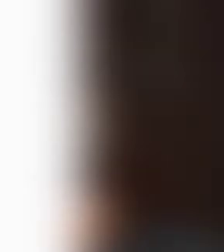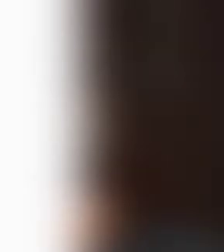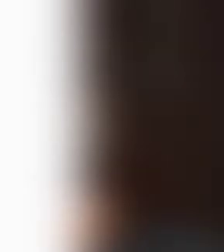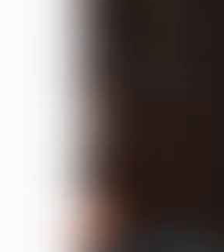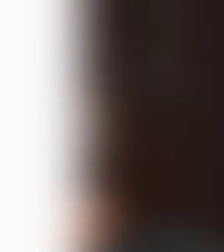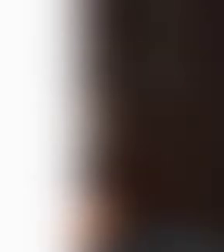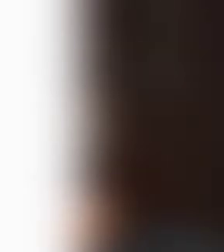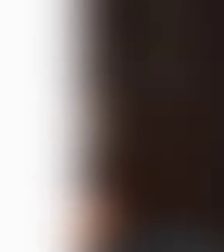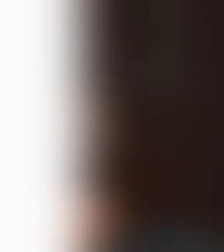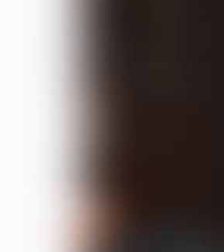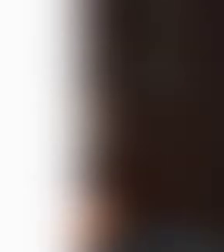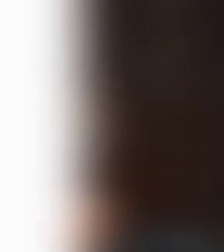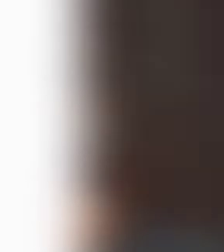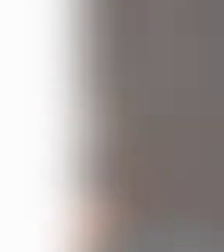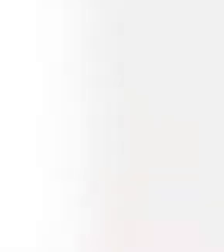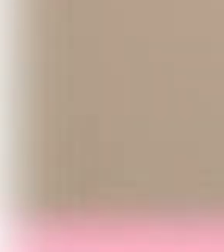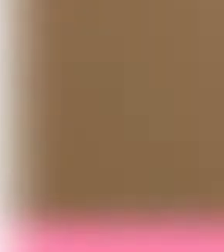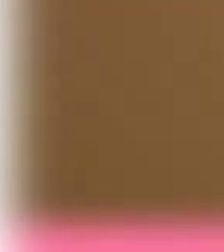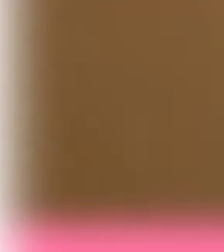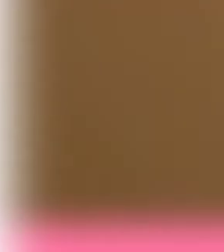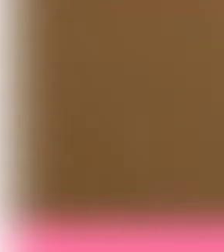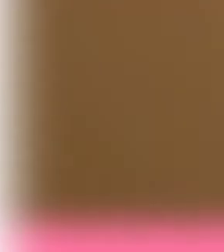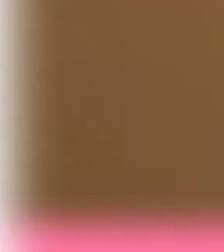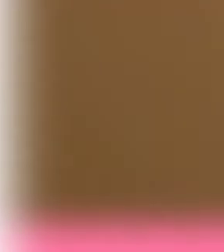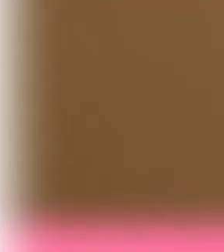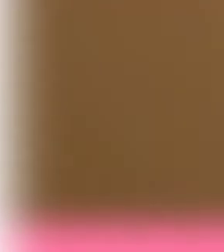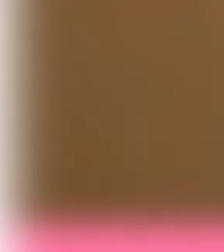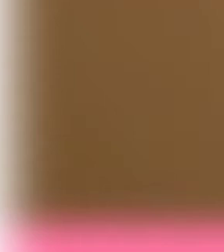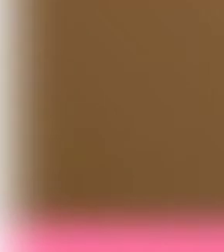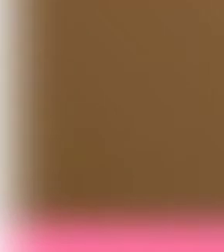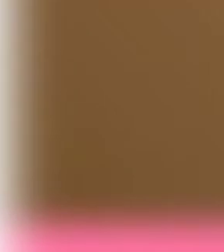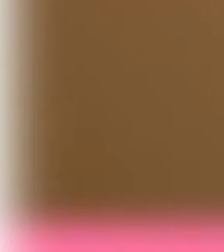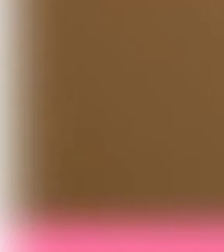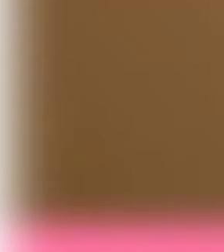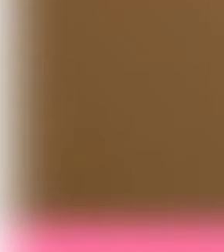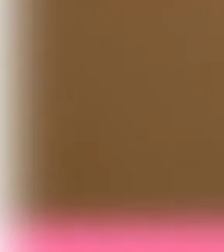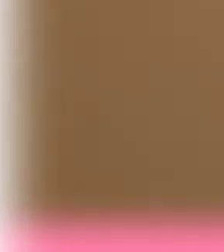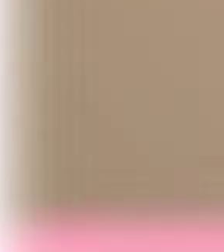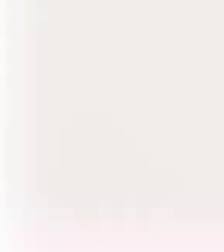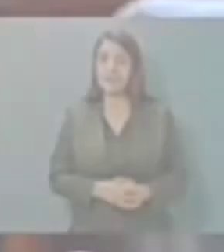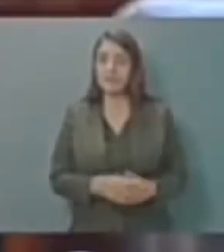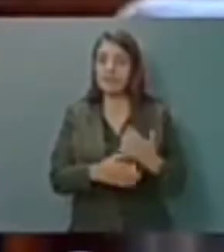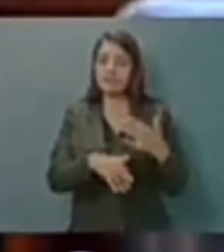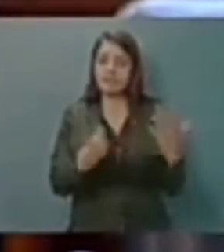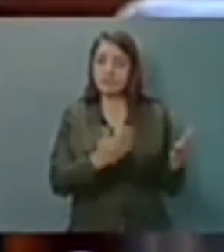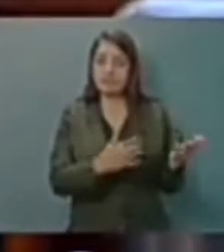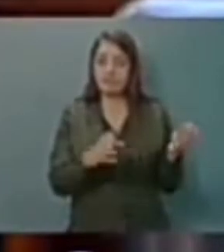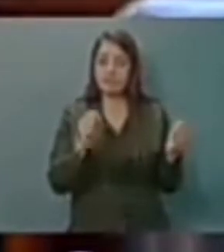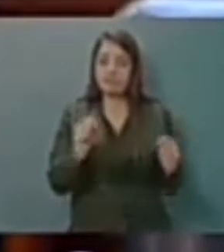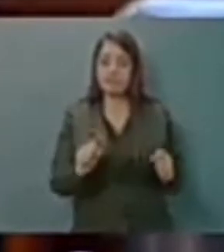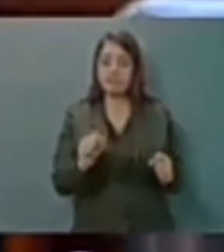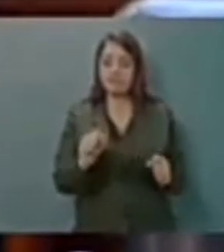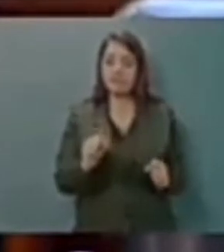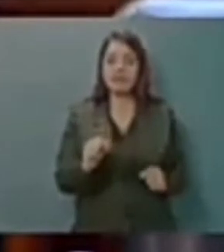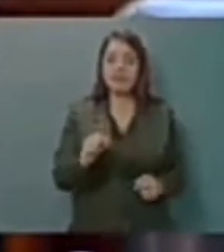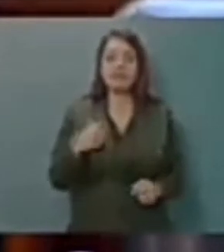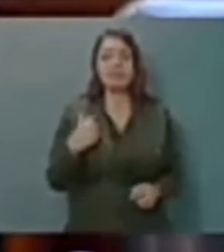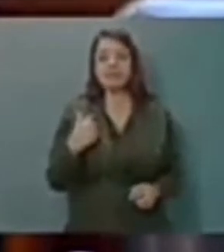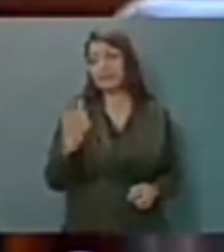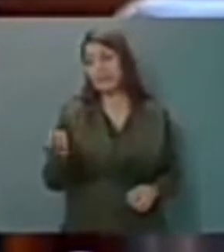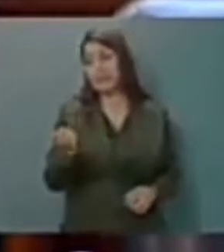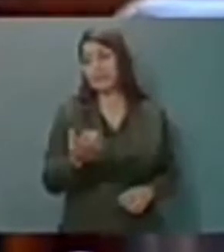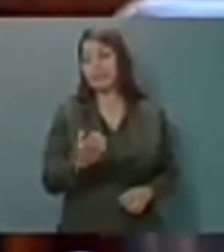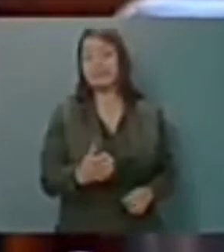a diferentes comisiones y que solo llega a las plenarias a criticar. Esto se lo recordó el